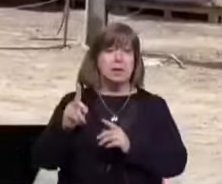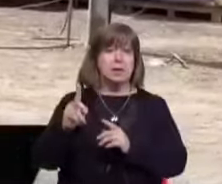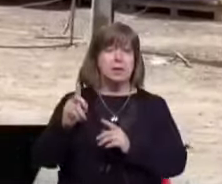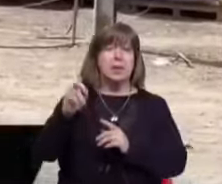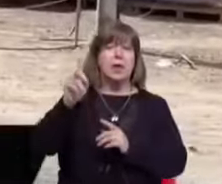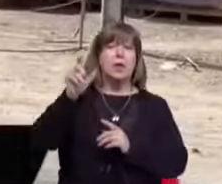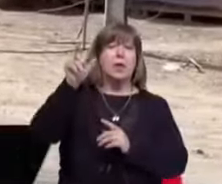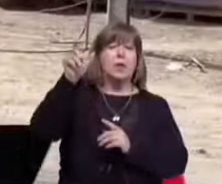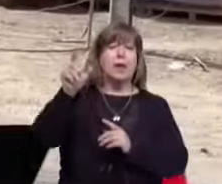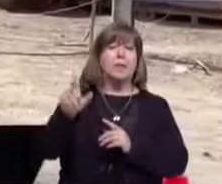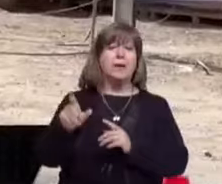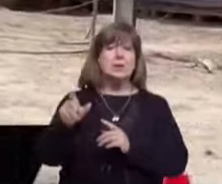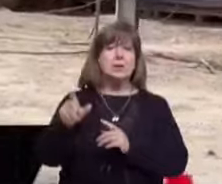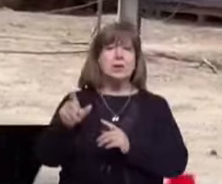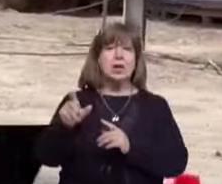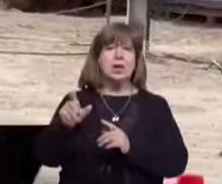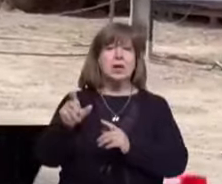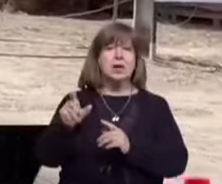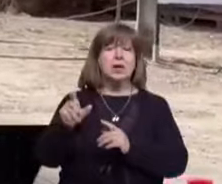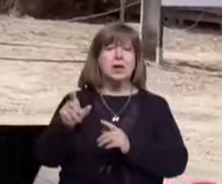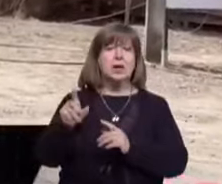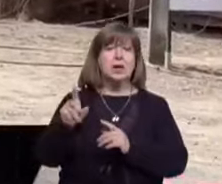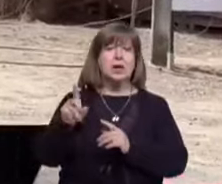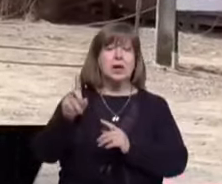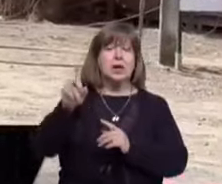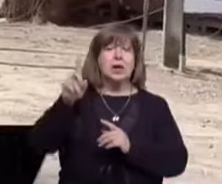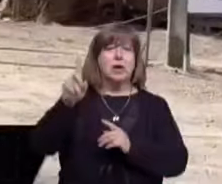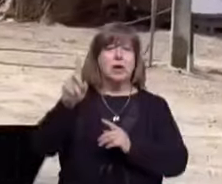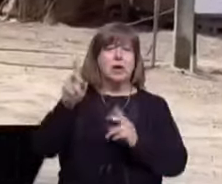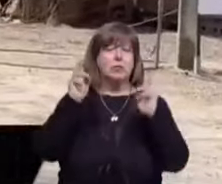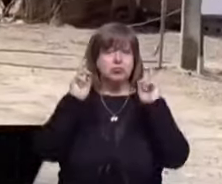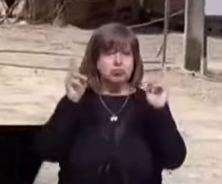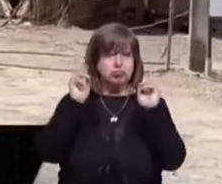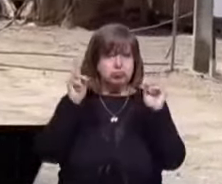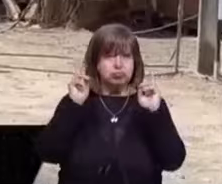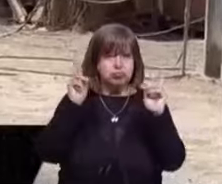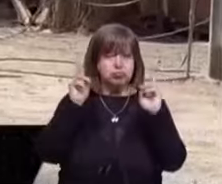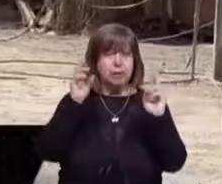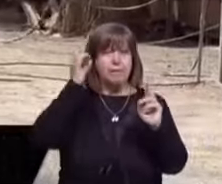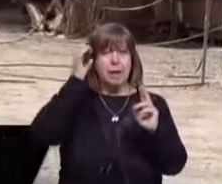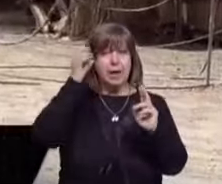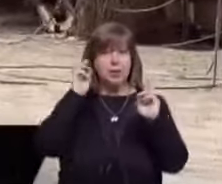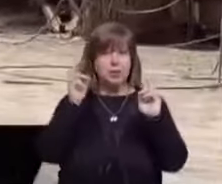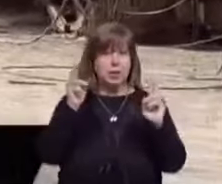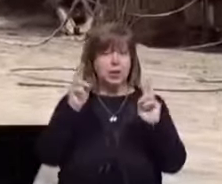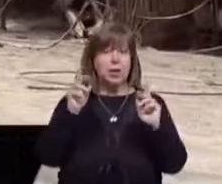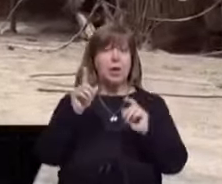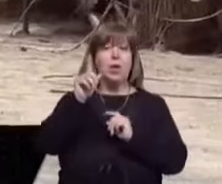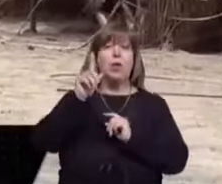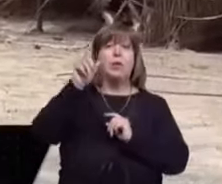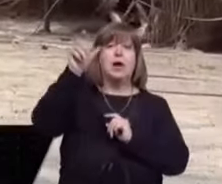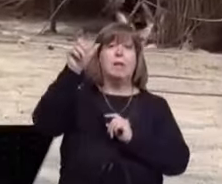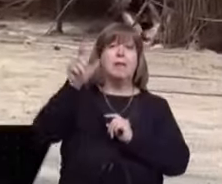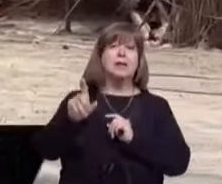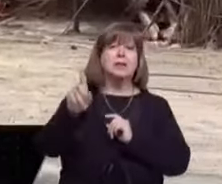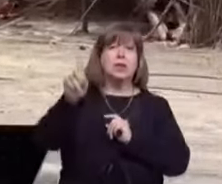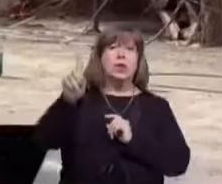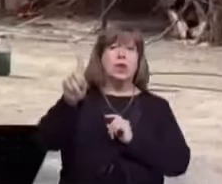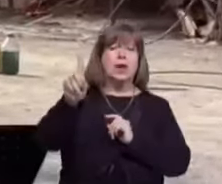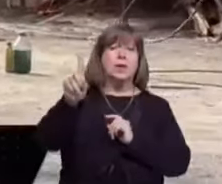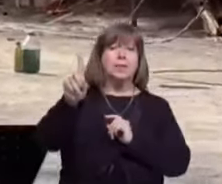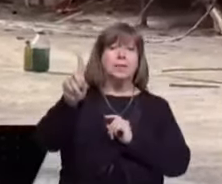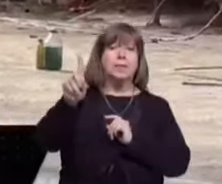Los escucho muy bajo acá, los ruidos de las máquinas. Dale vos, Miguel, dale vos. Nos impide, si nos pueden dar un poquito de